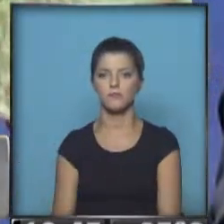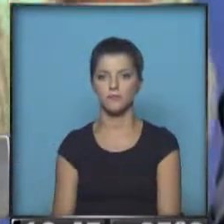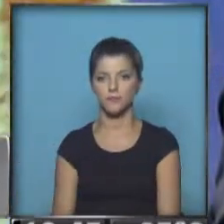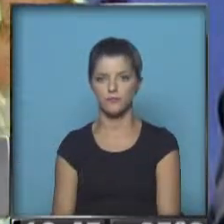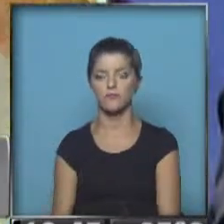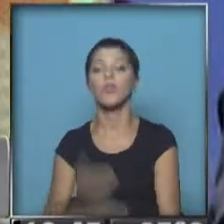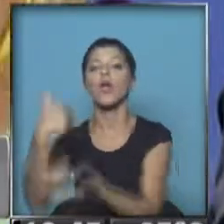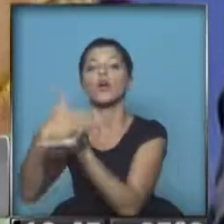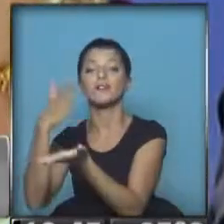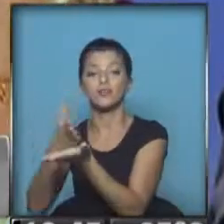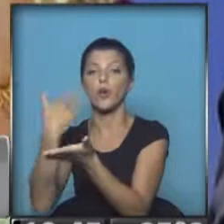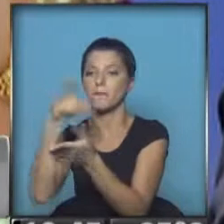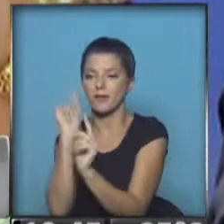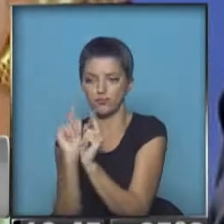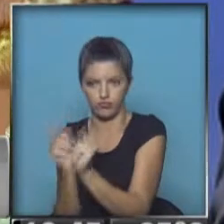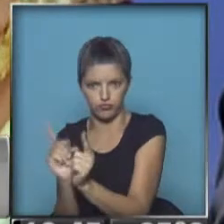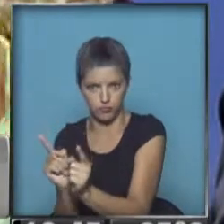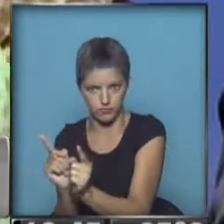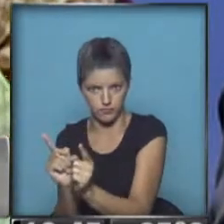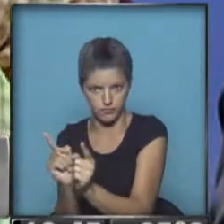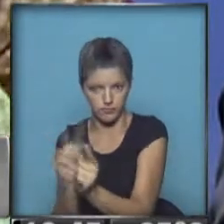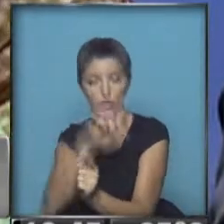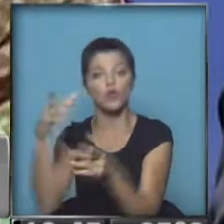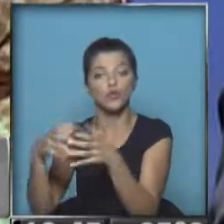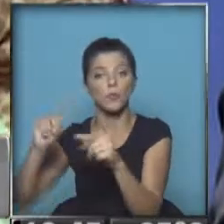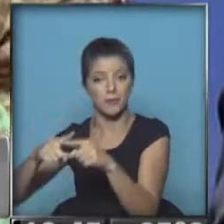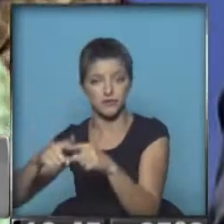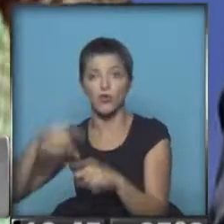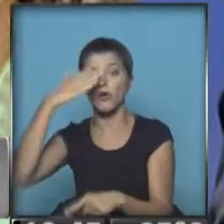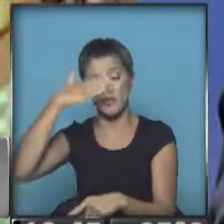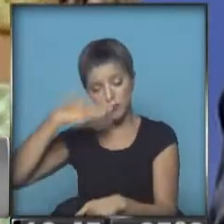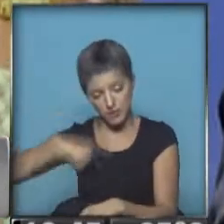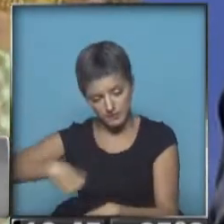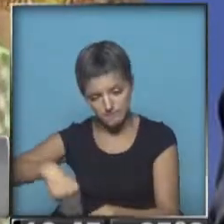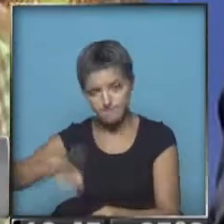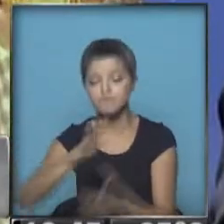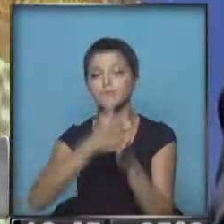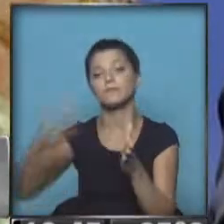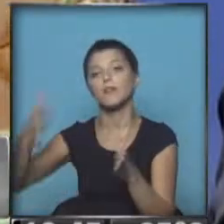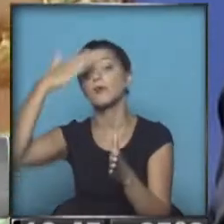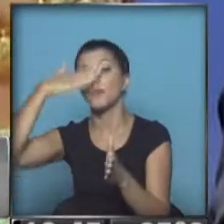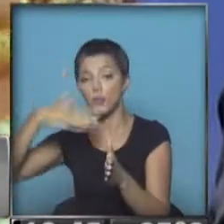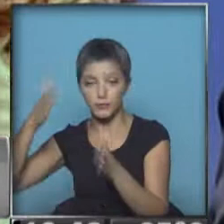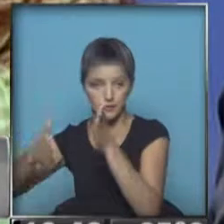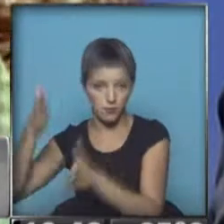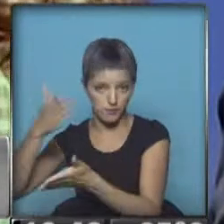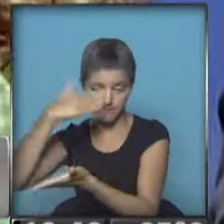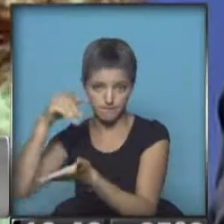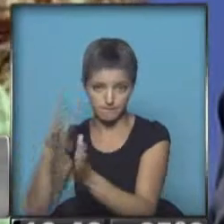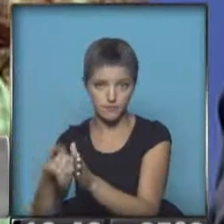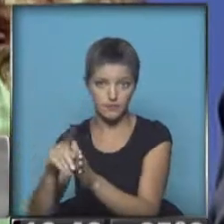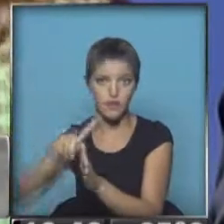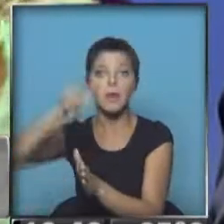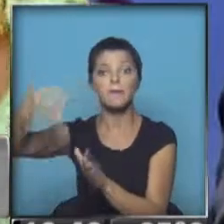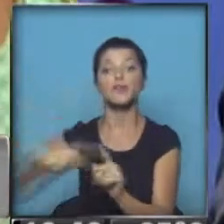con el sector más conservador también del otro partido, lo que vino después, y finalmente terminó viniendo